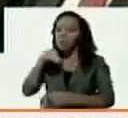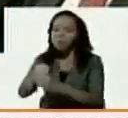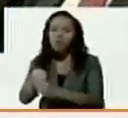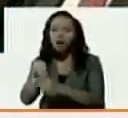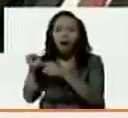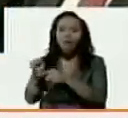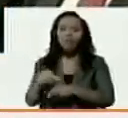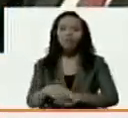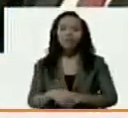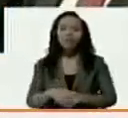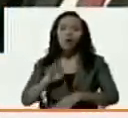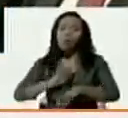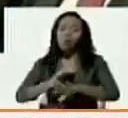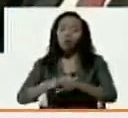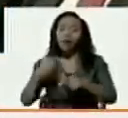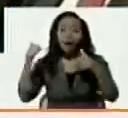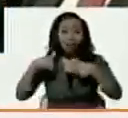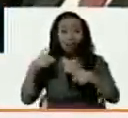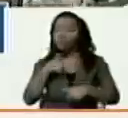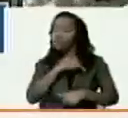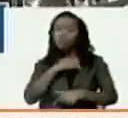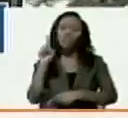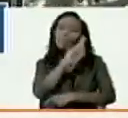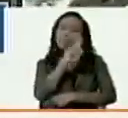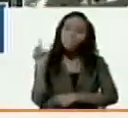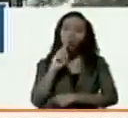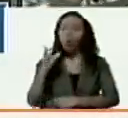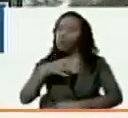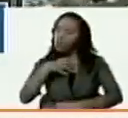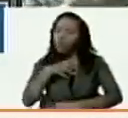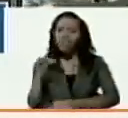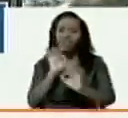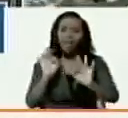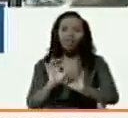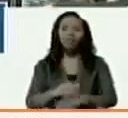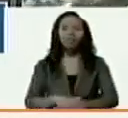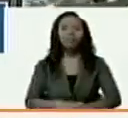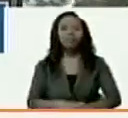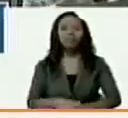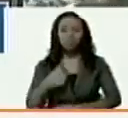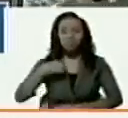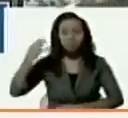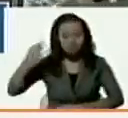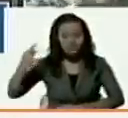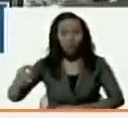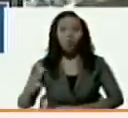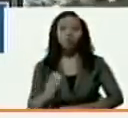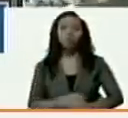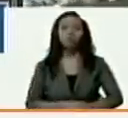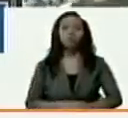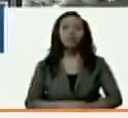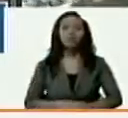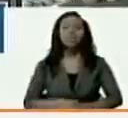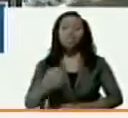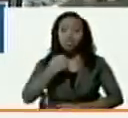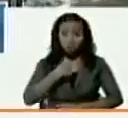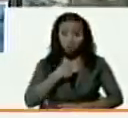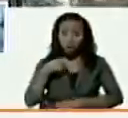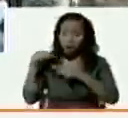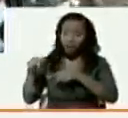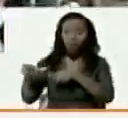Y con nosotros tampoco va a poder, estoy seguro. Estoy seguro que tampoco va a poder. Y yo, estos son